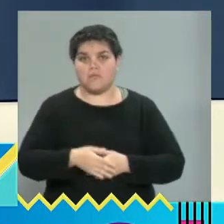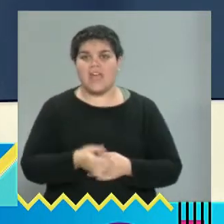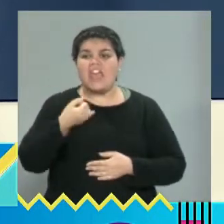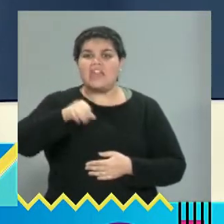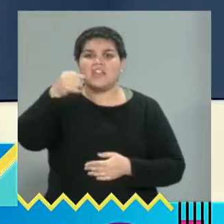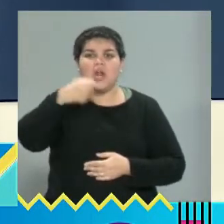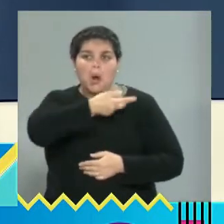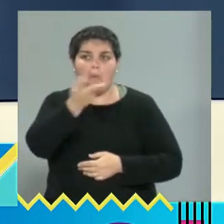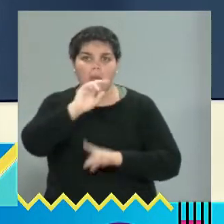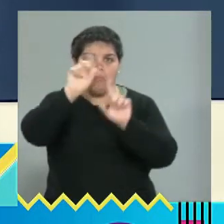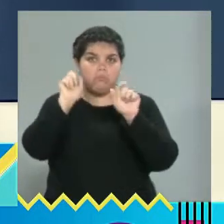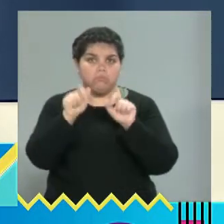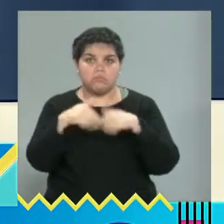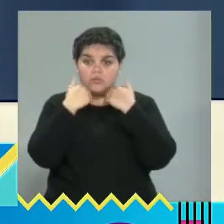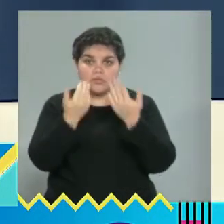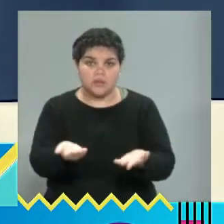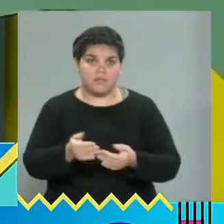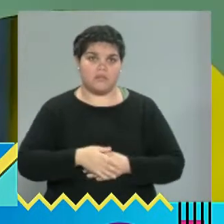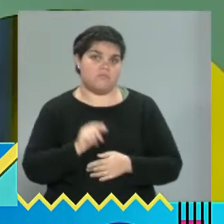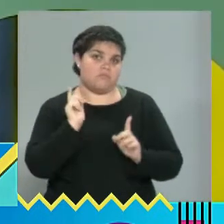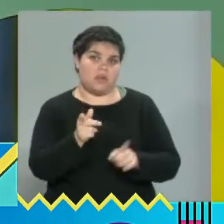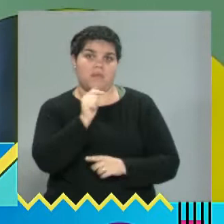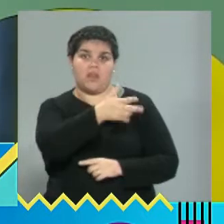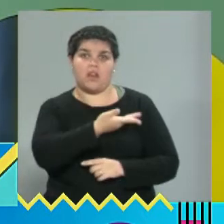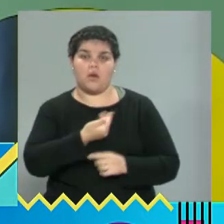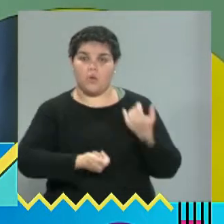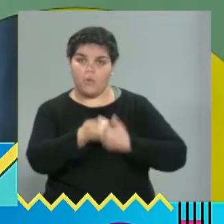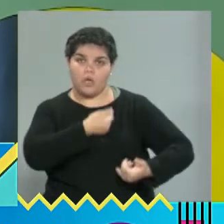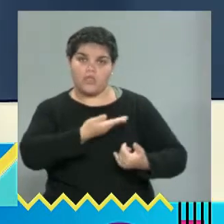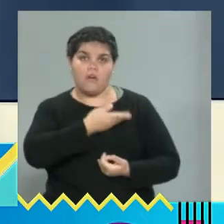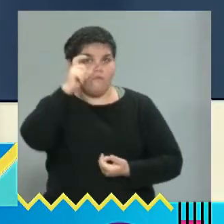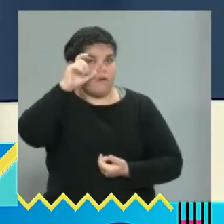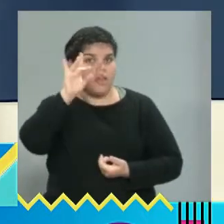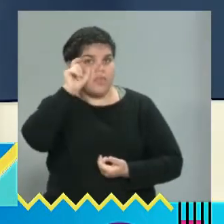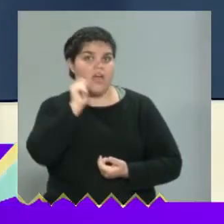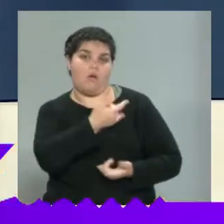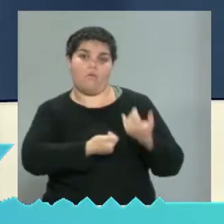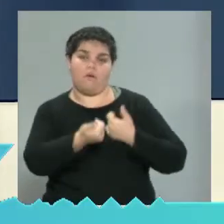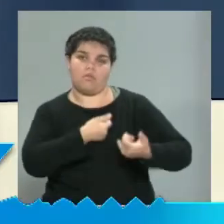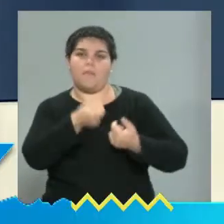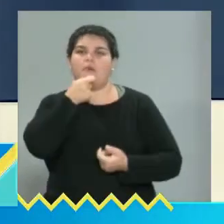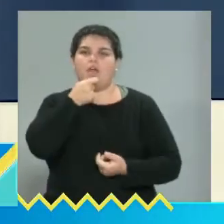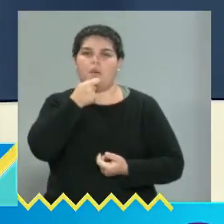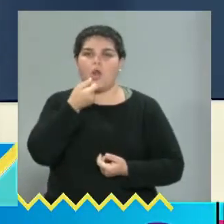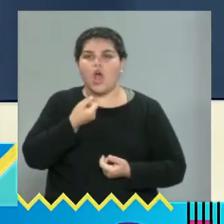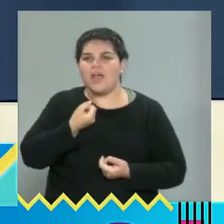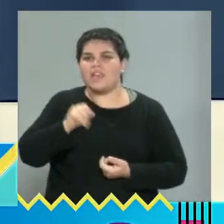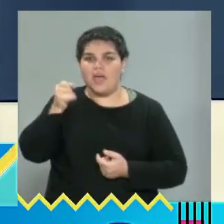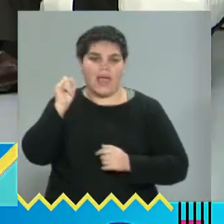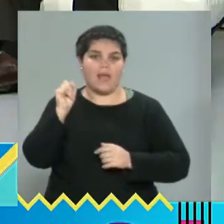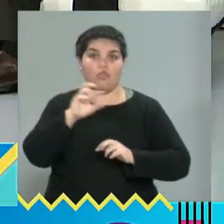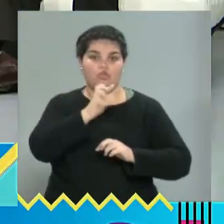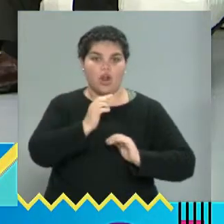interés. Recién Fede lo decía muy bien también. Si queda muy alta, ponele que se estabilice el dólar, pero queda muy alta la tasa de